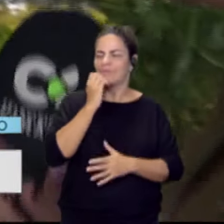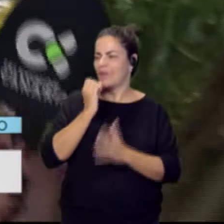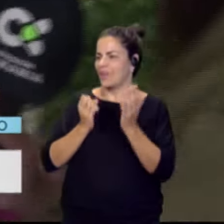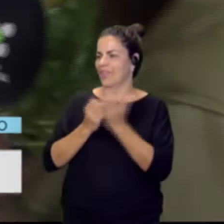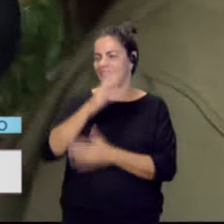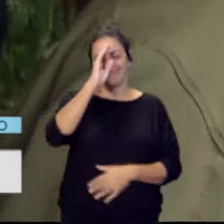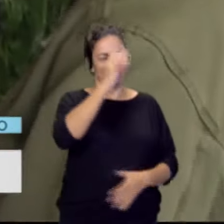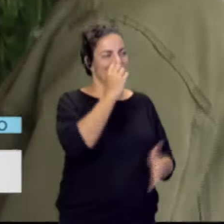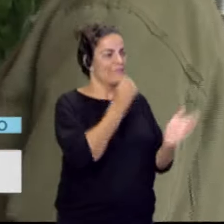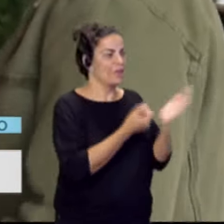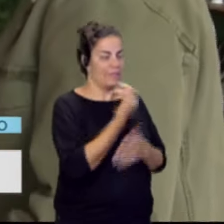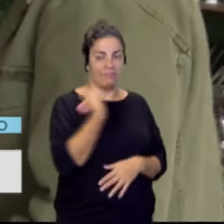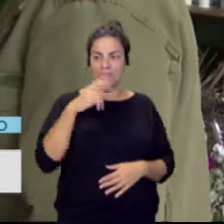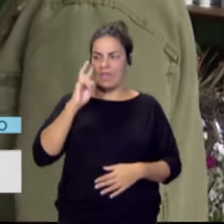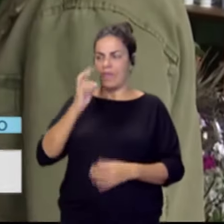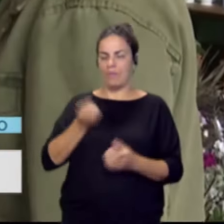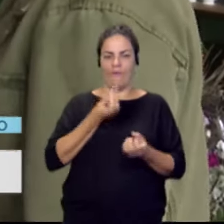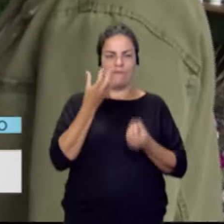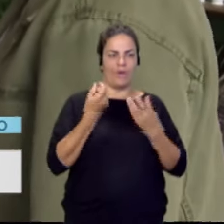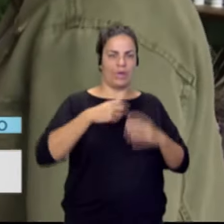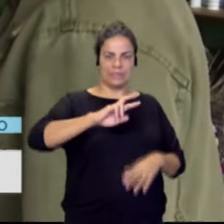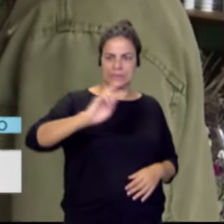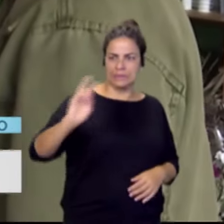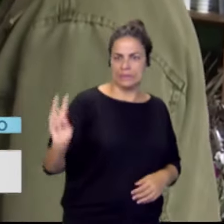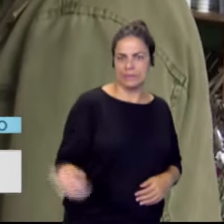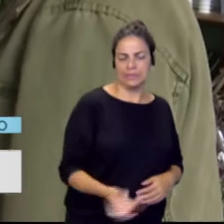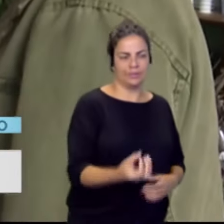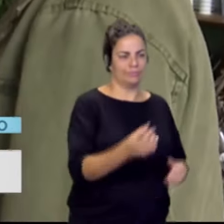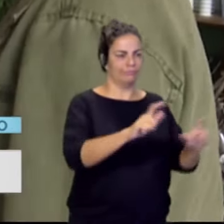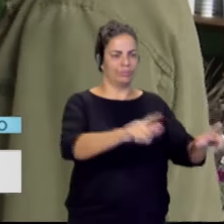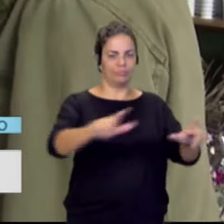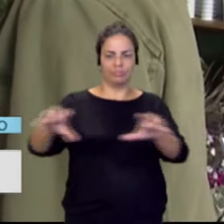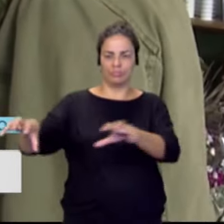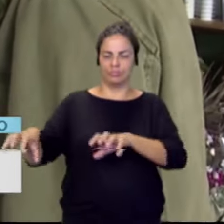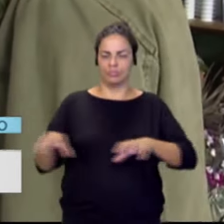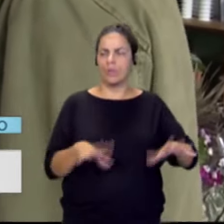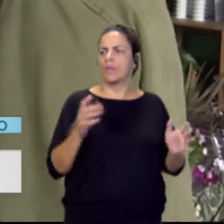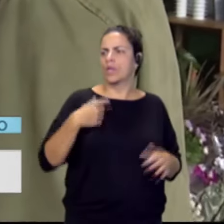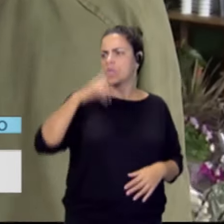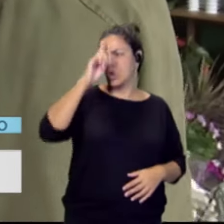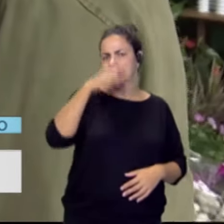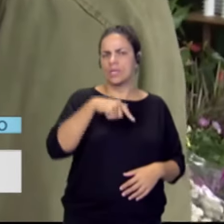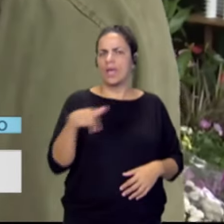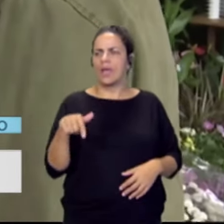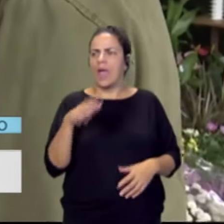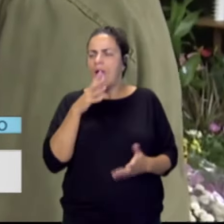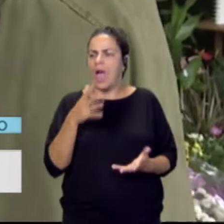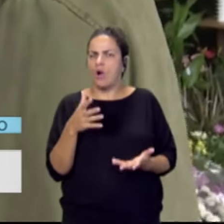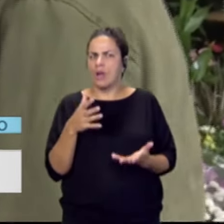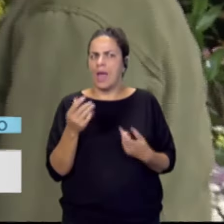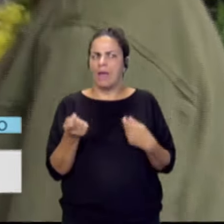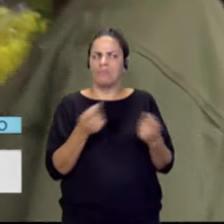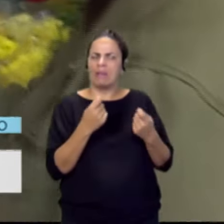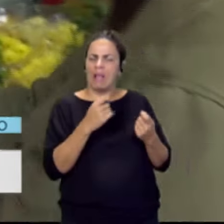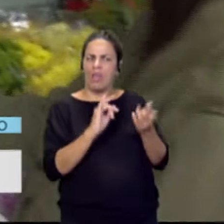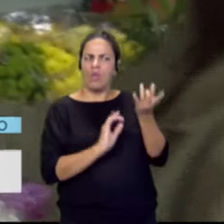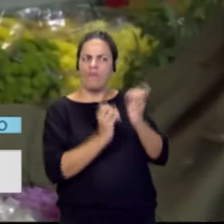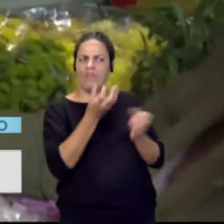la variedad de flores que tienen ahora mismo ustedes expuestas, pero yo no sé cómo estará el mercado en este momento del año, ¿cómo está la